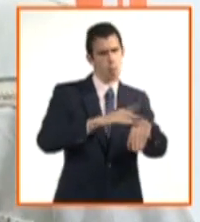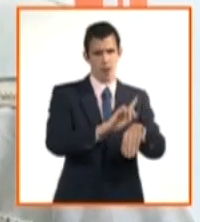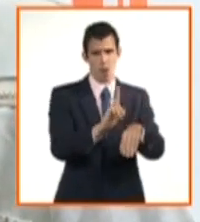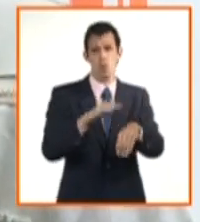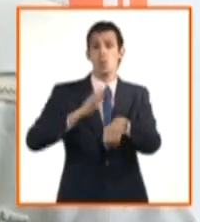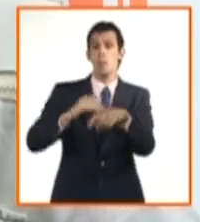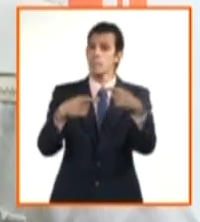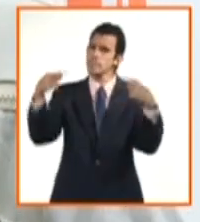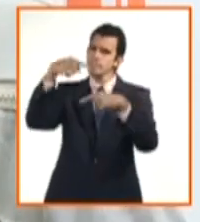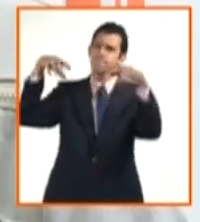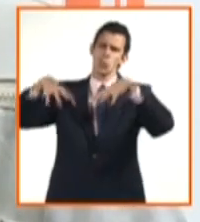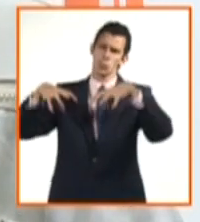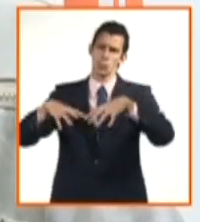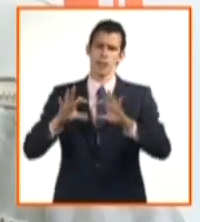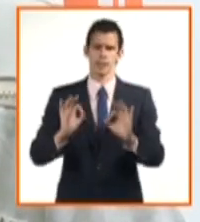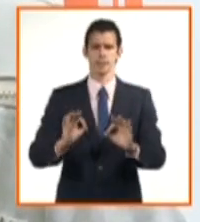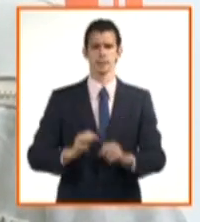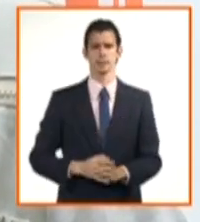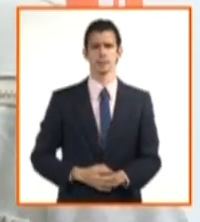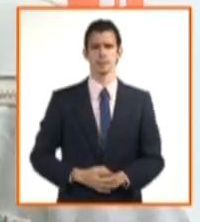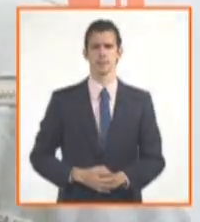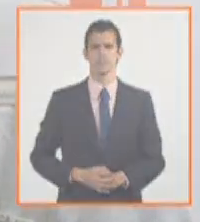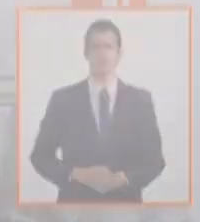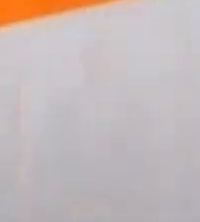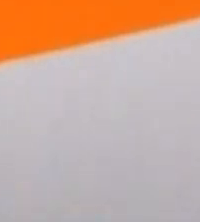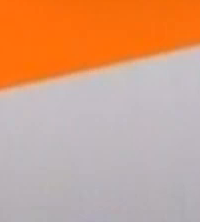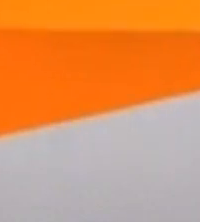mesa redonda de esta noche